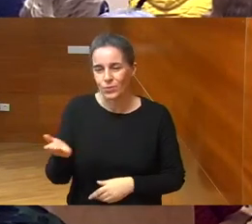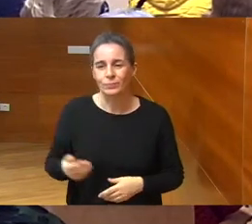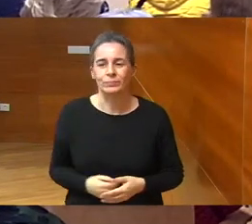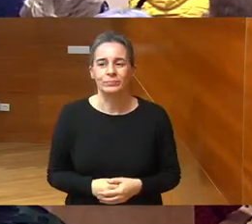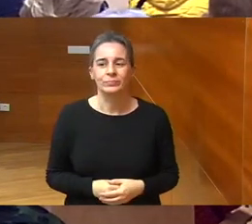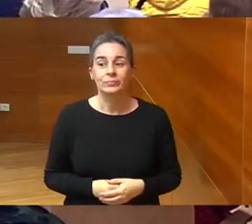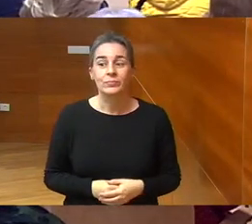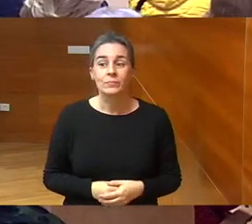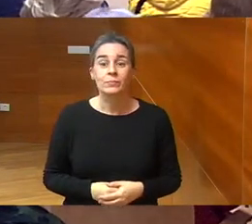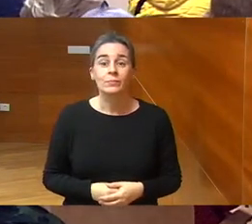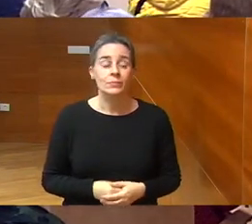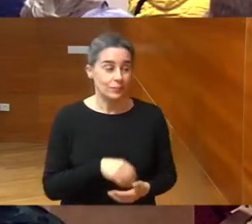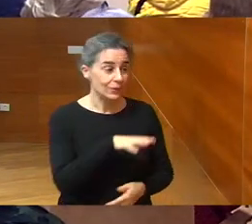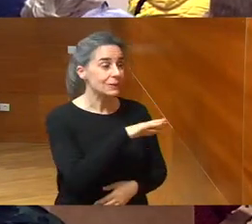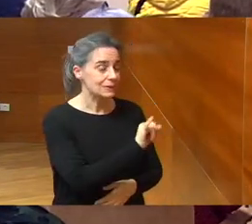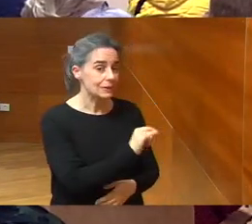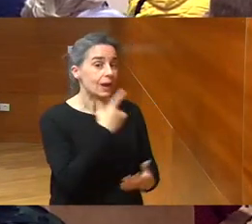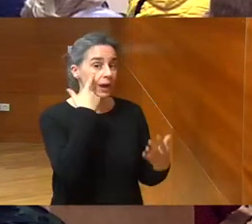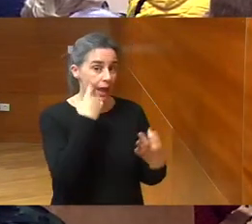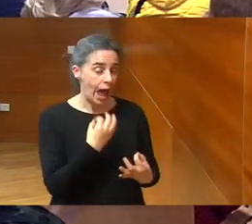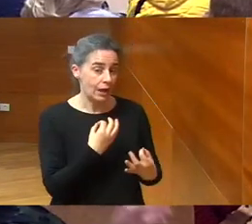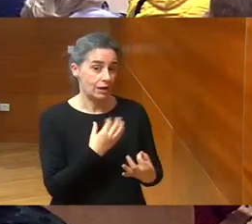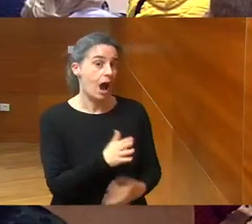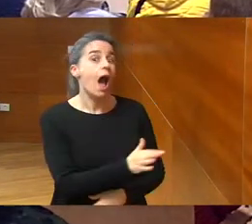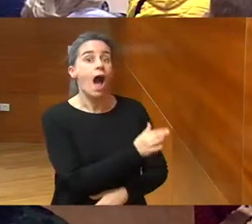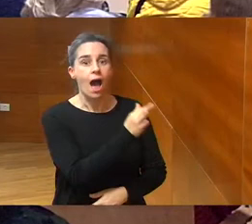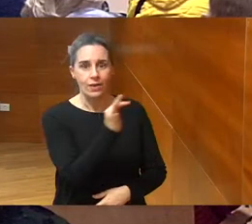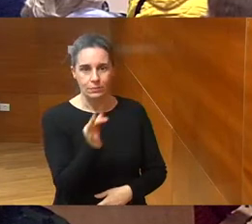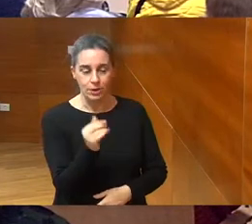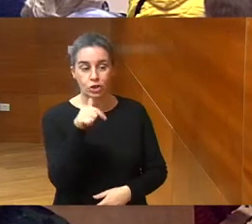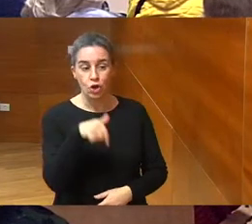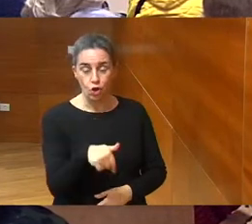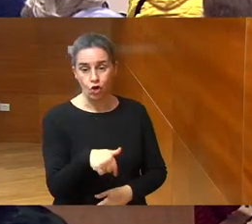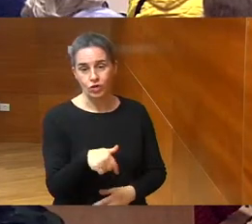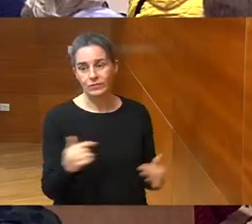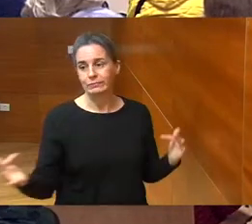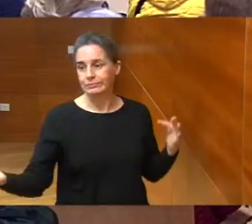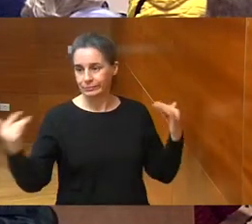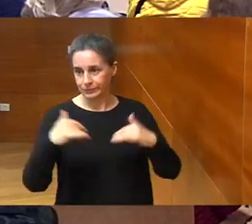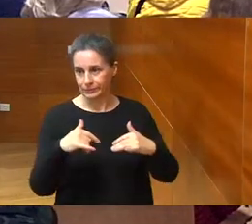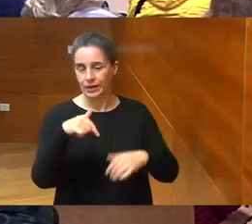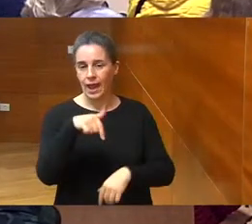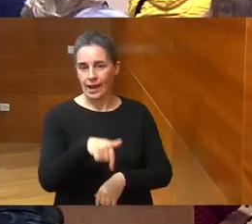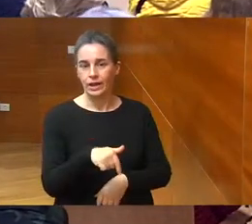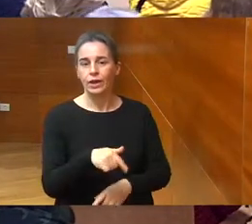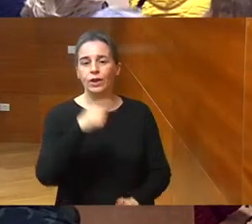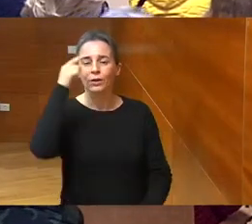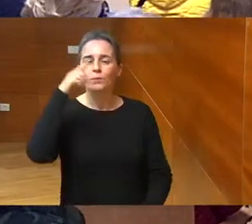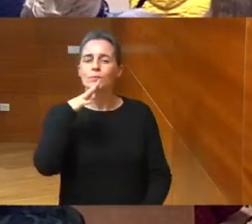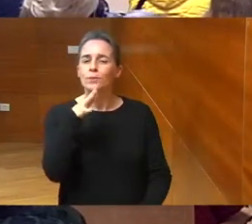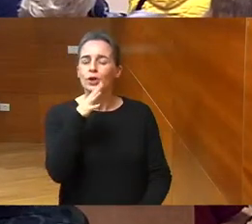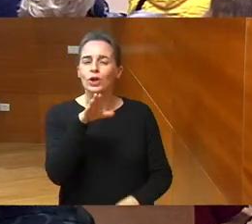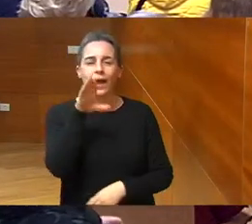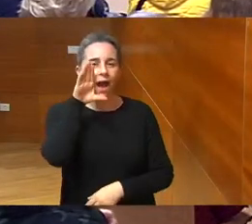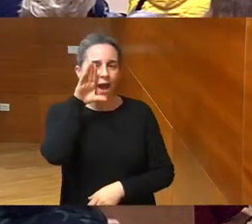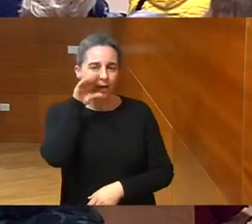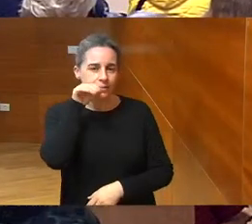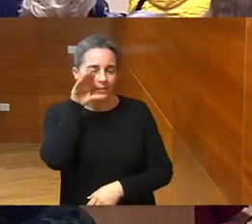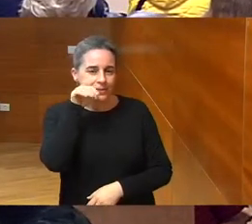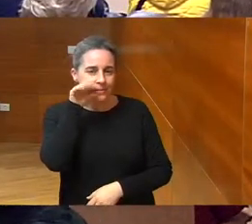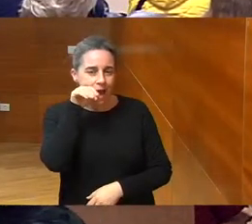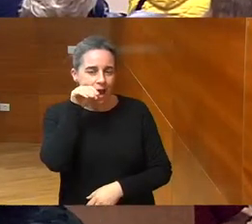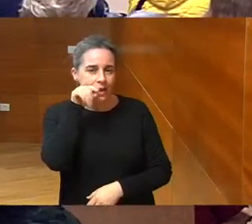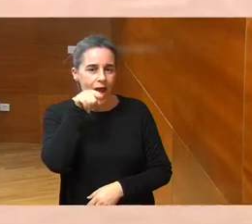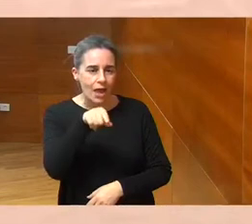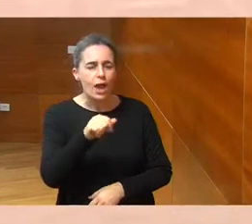y además de todo esto pues sobre todo si estamos aquí porque chichana no desaprovechitó la oportunidad de